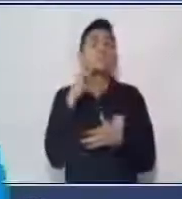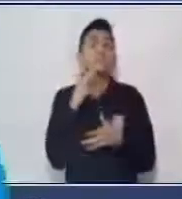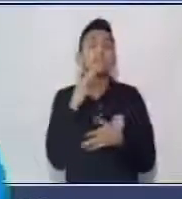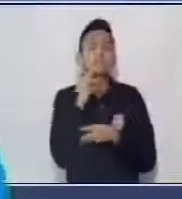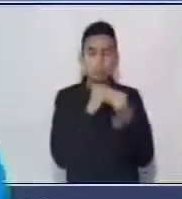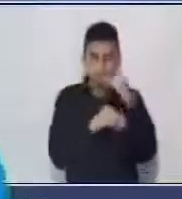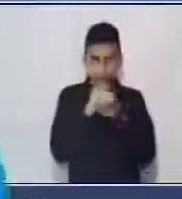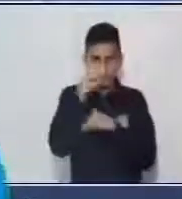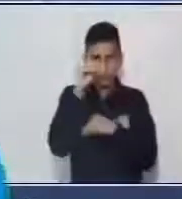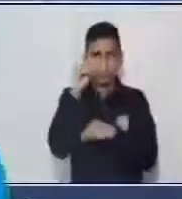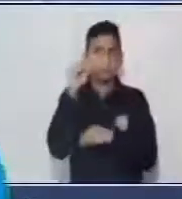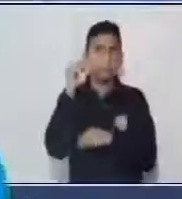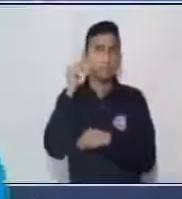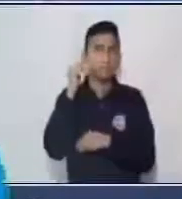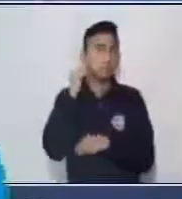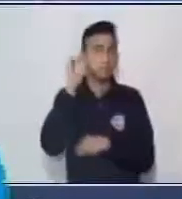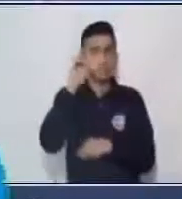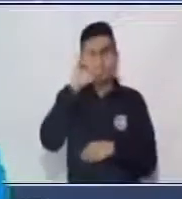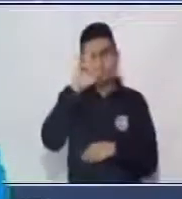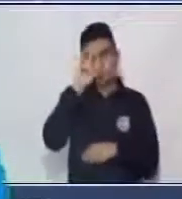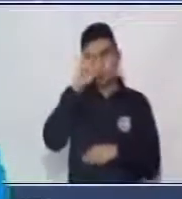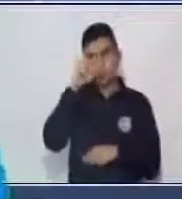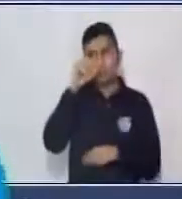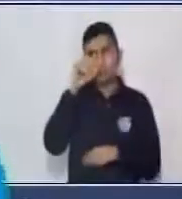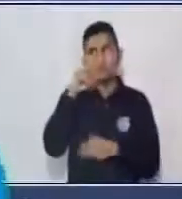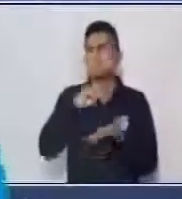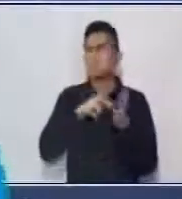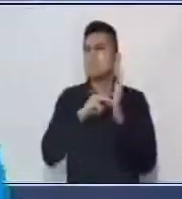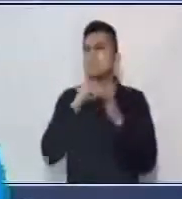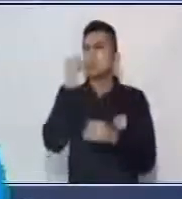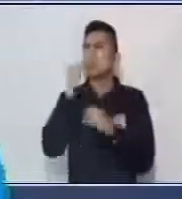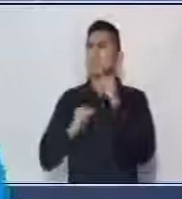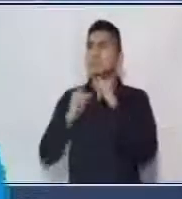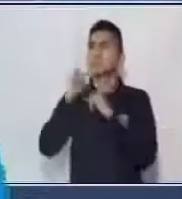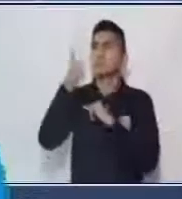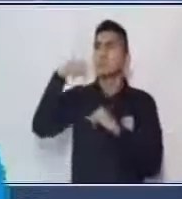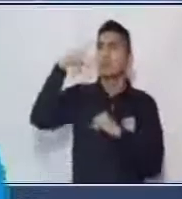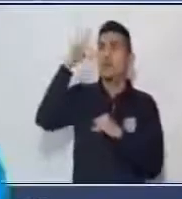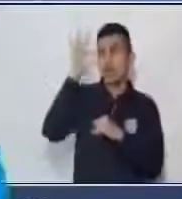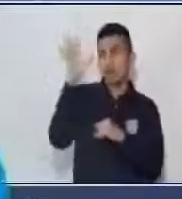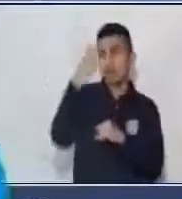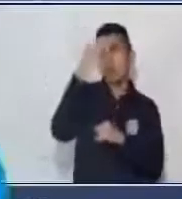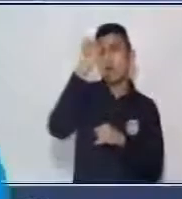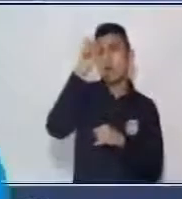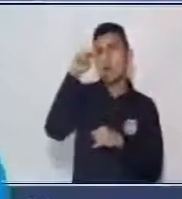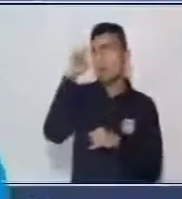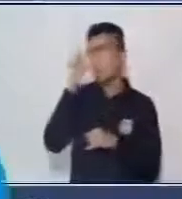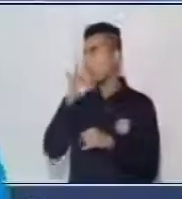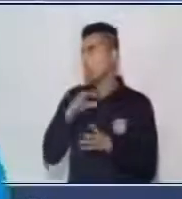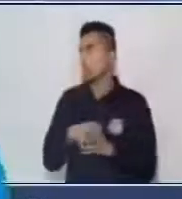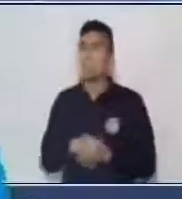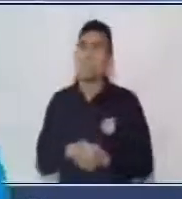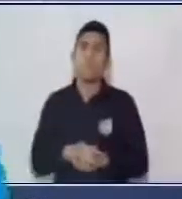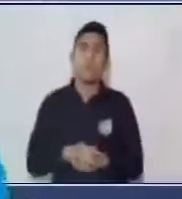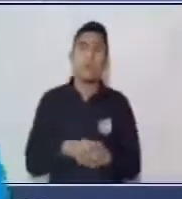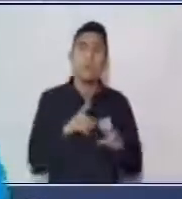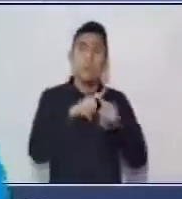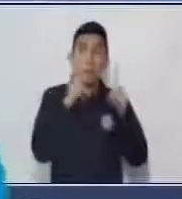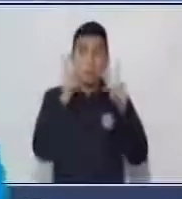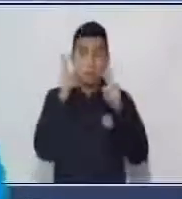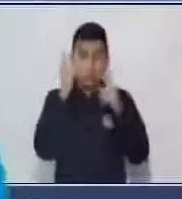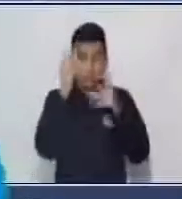un gerundio. Y de esta manera te podría decir que el mismo verbo, solo que ahora lo estamos trabajando en